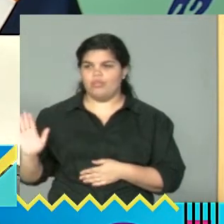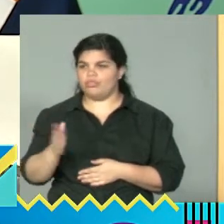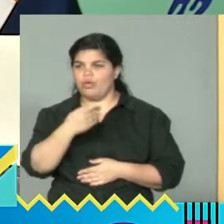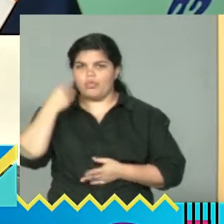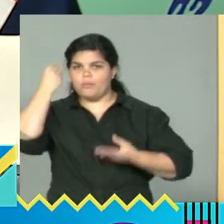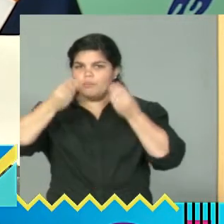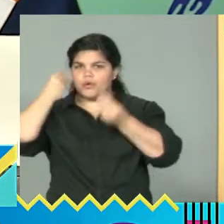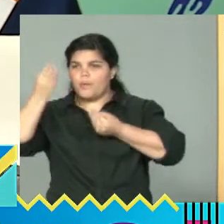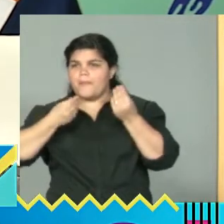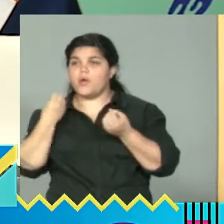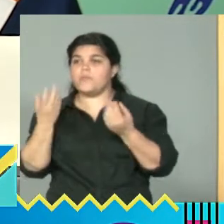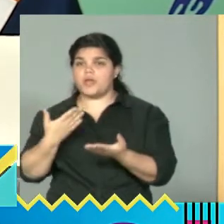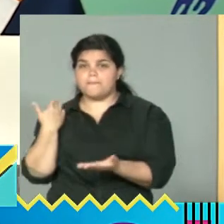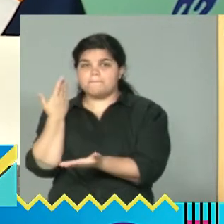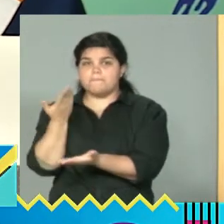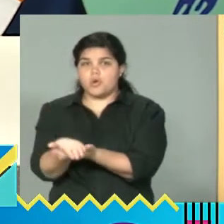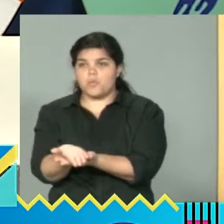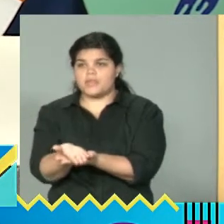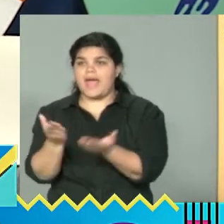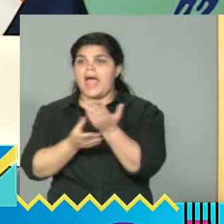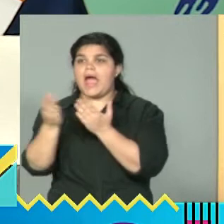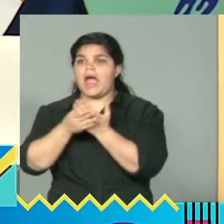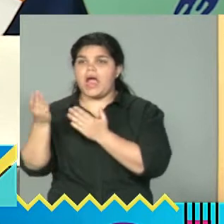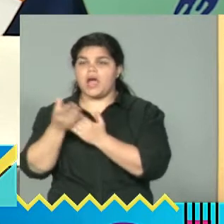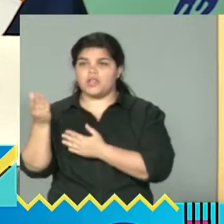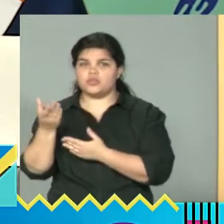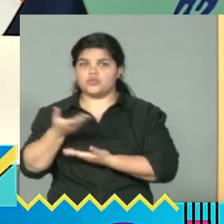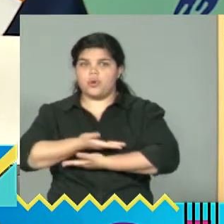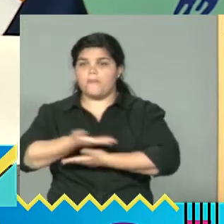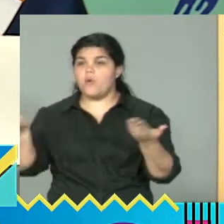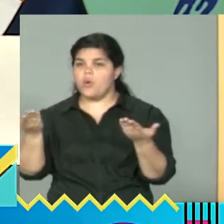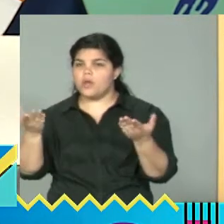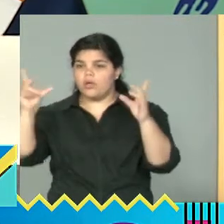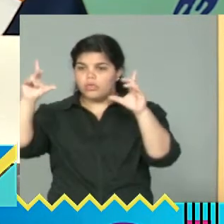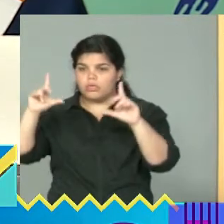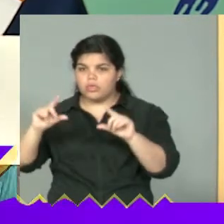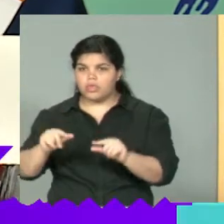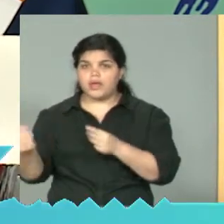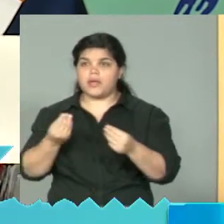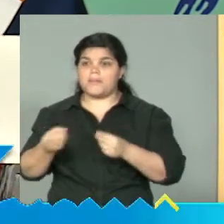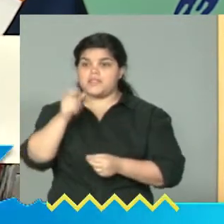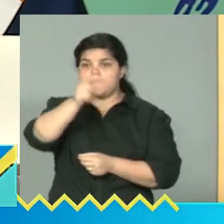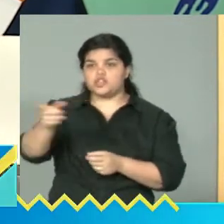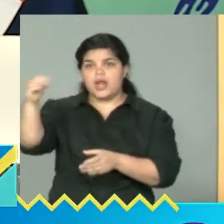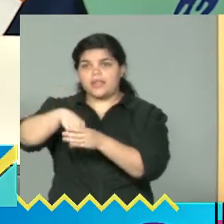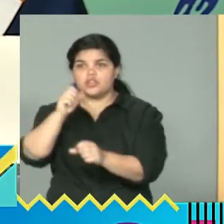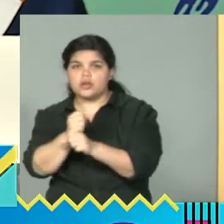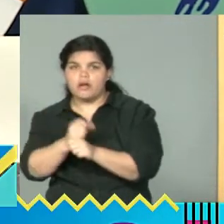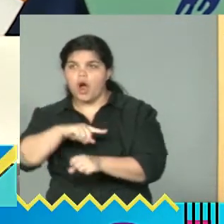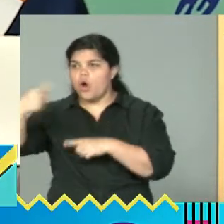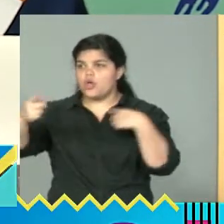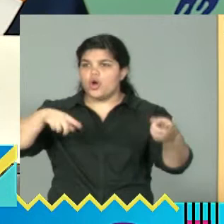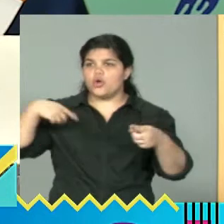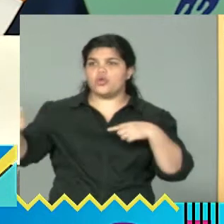porque cuando uno propone la baja del nivel de gasto público, entonces empiezan a señalar, bueno, ¿qué va a pasar con esa gente? ¿Qué va a pasar con aquella otra gente? ¿Con aquella otra gente?